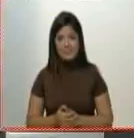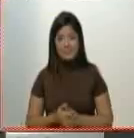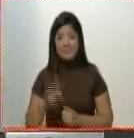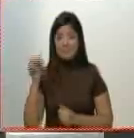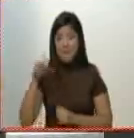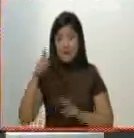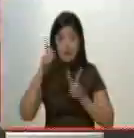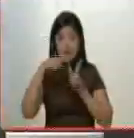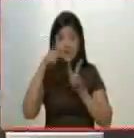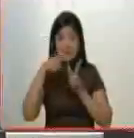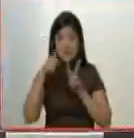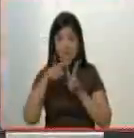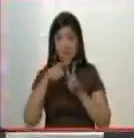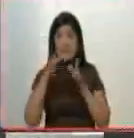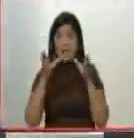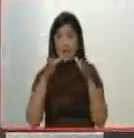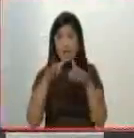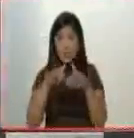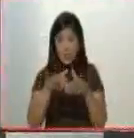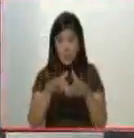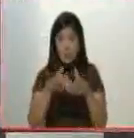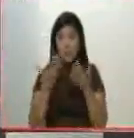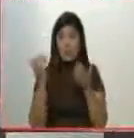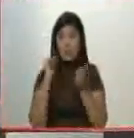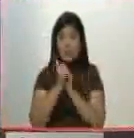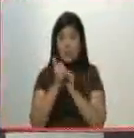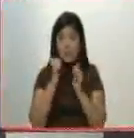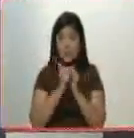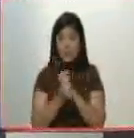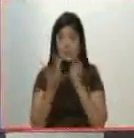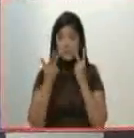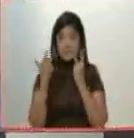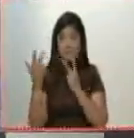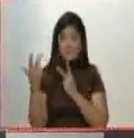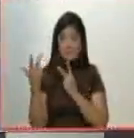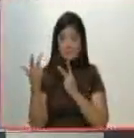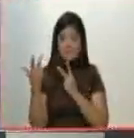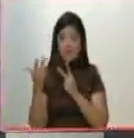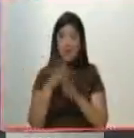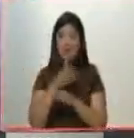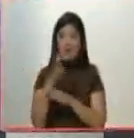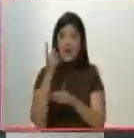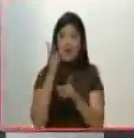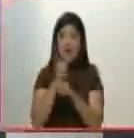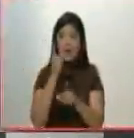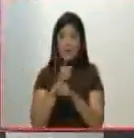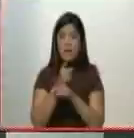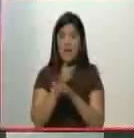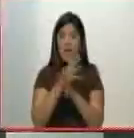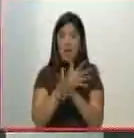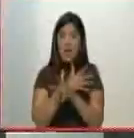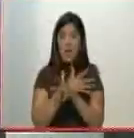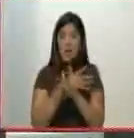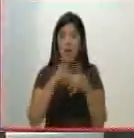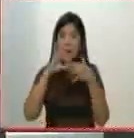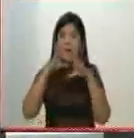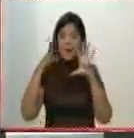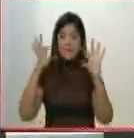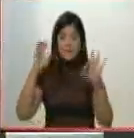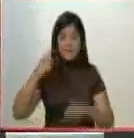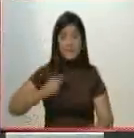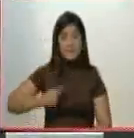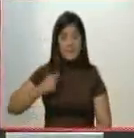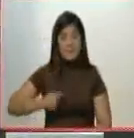de Televisión, la Selección Nacional de Gimnasia Artística que nos representó en los pasados Juegos Panamericanos, nombres de gran